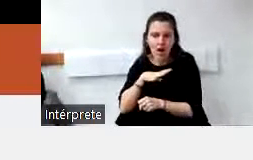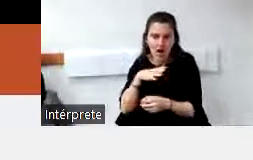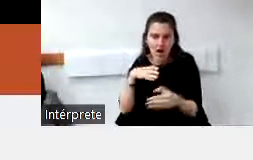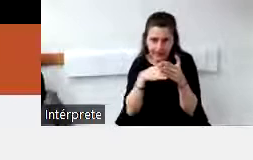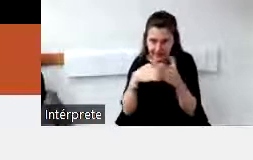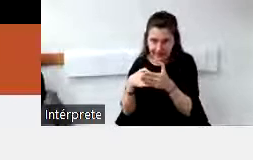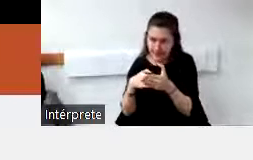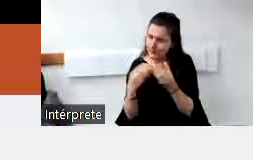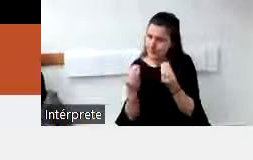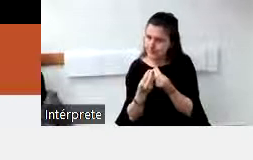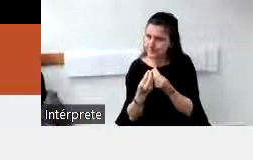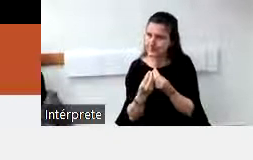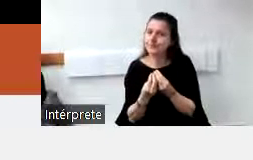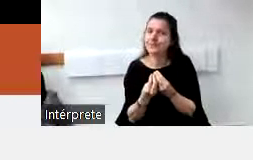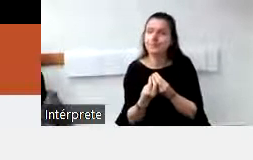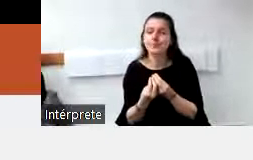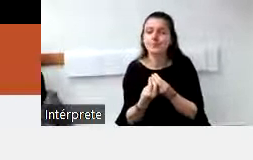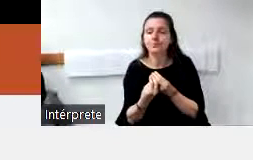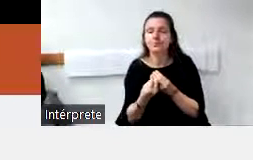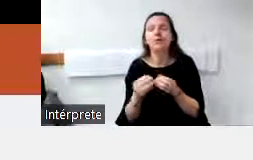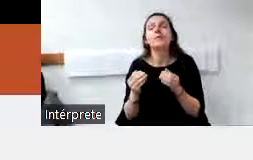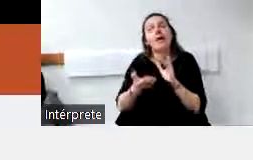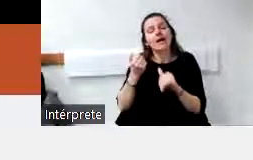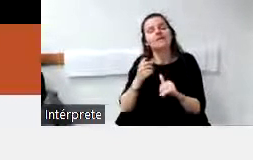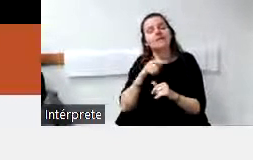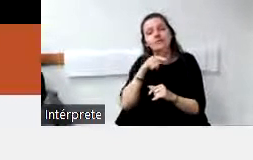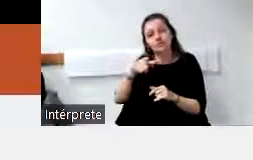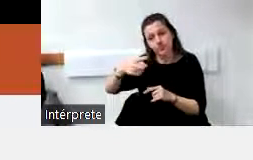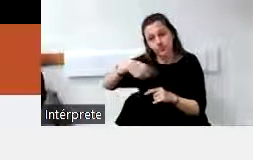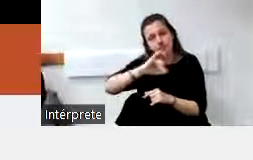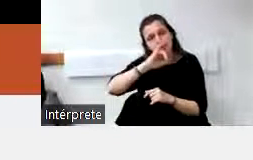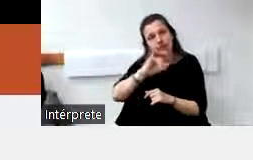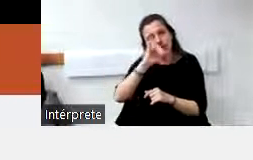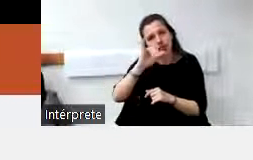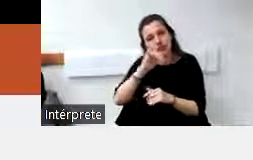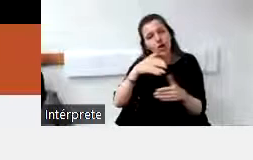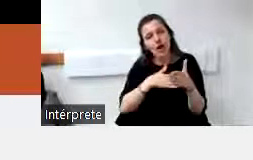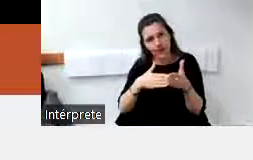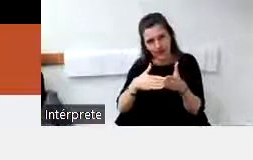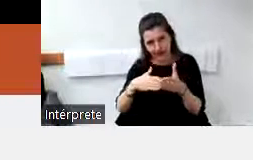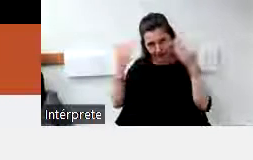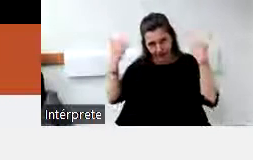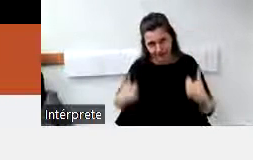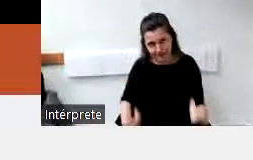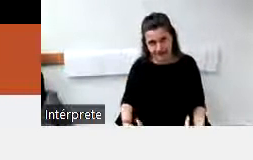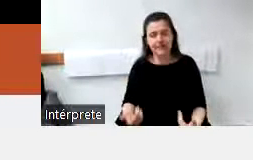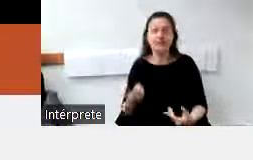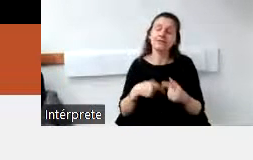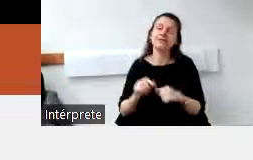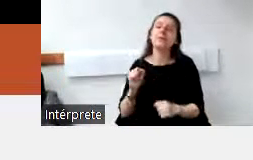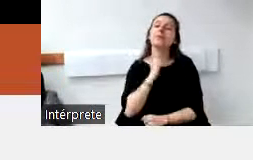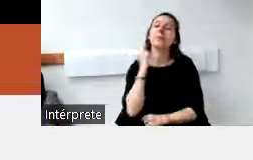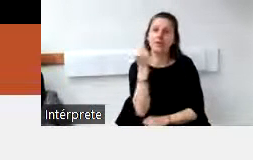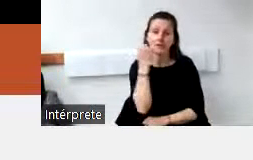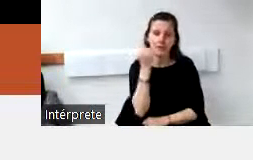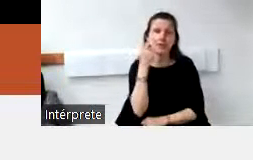muy bien identificaron, es un gran componente de la discapacidad en esta perspectiva